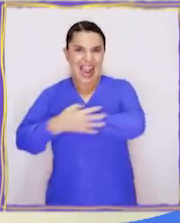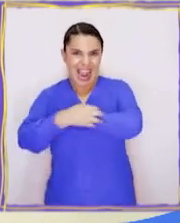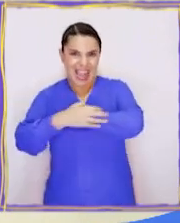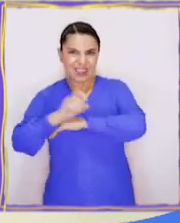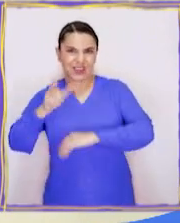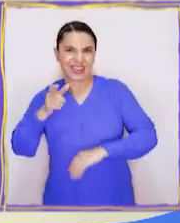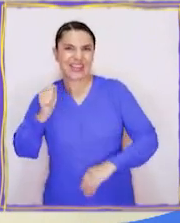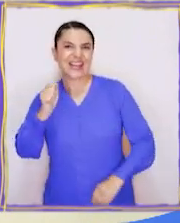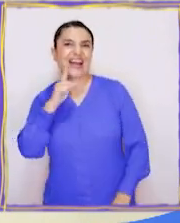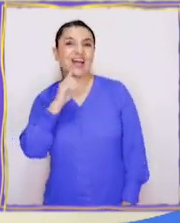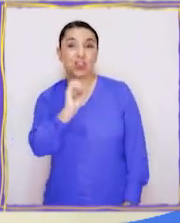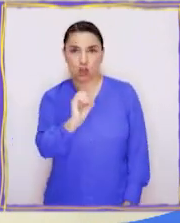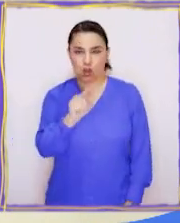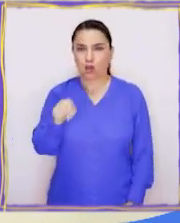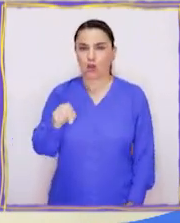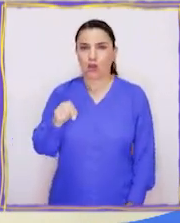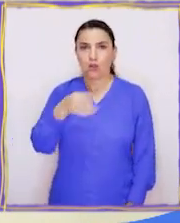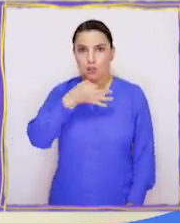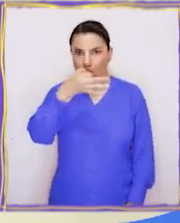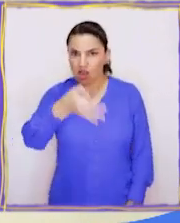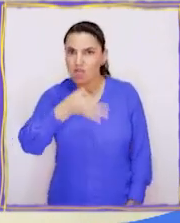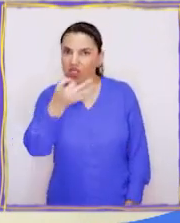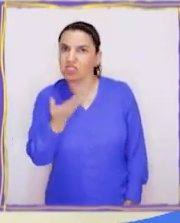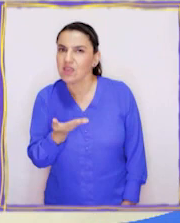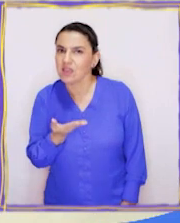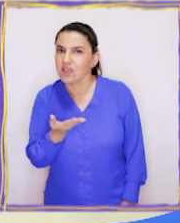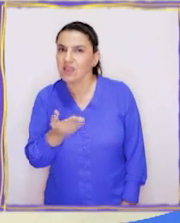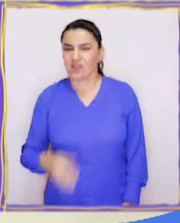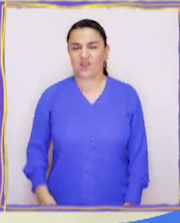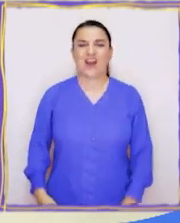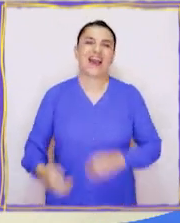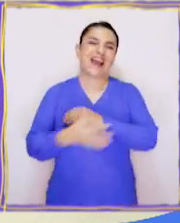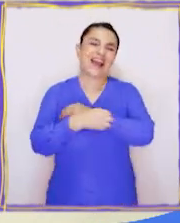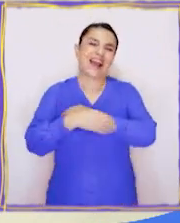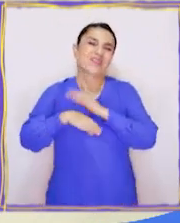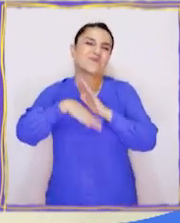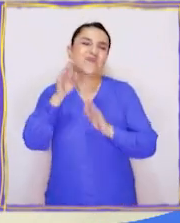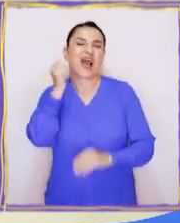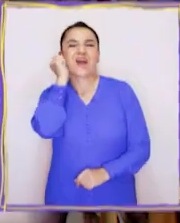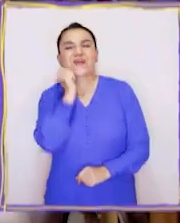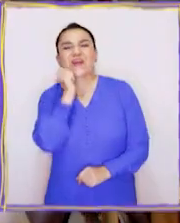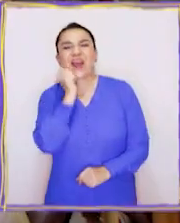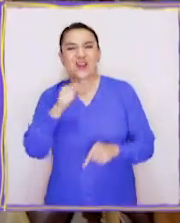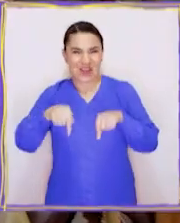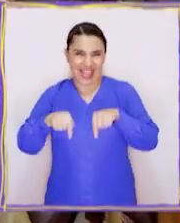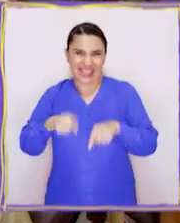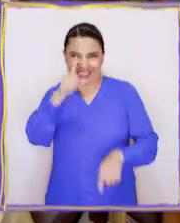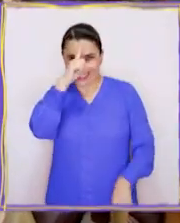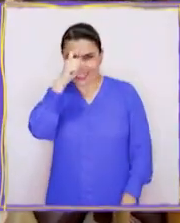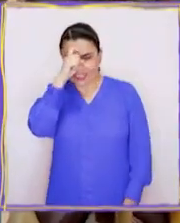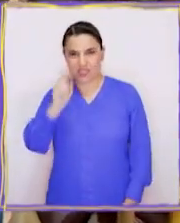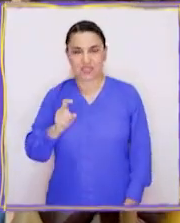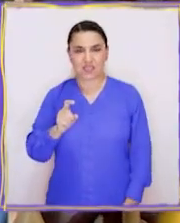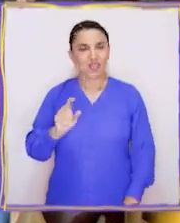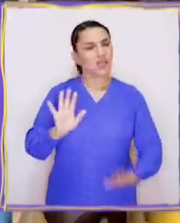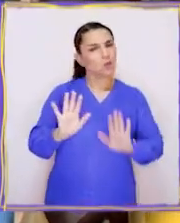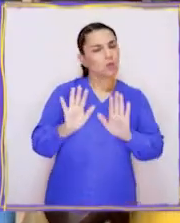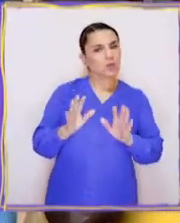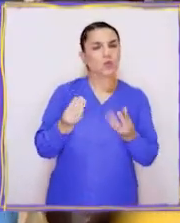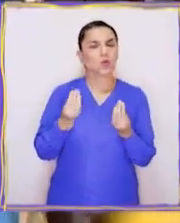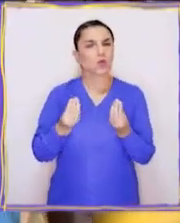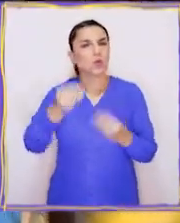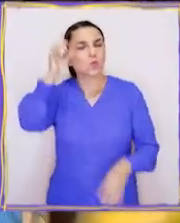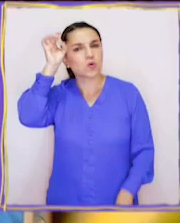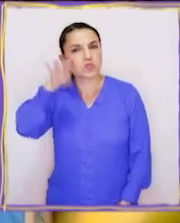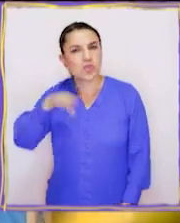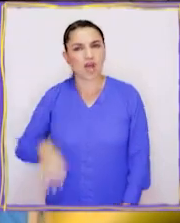gato. Y si les cuento algo entre ustedes y yo, es el más regalón de toda la clínica. Momento, ¿cómo se